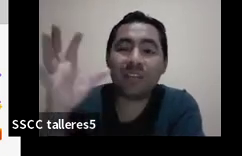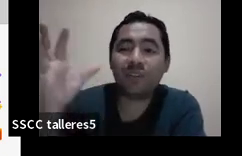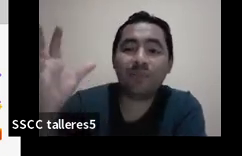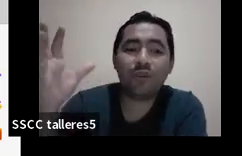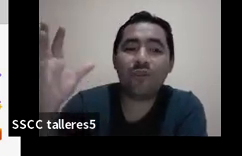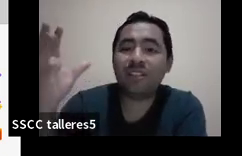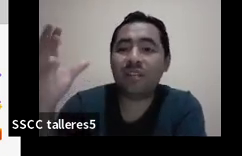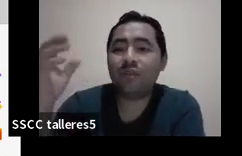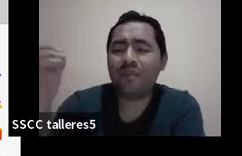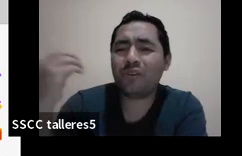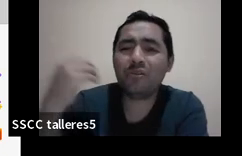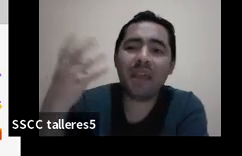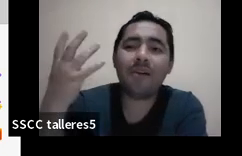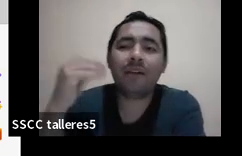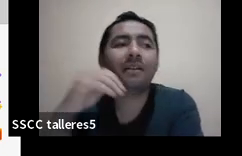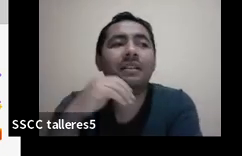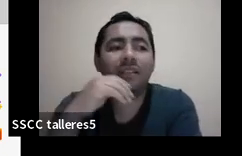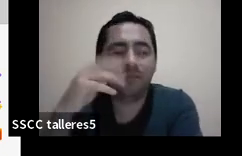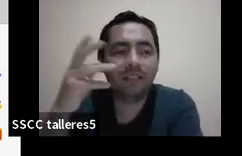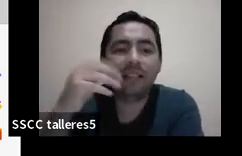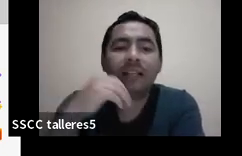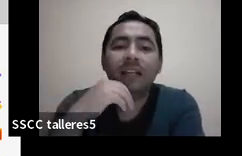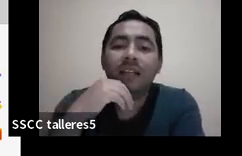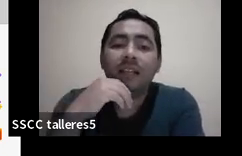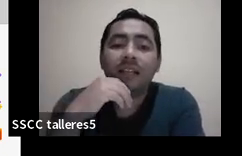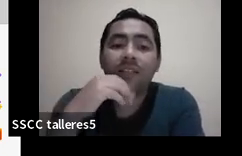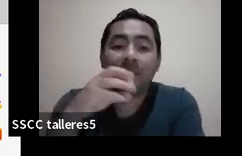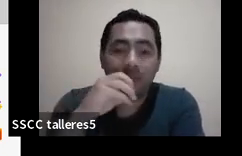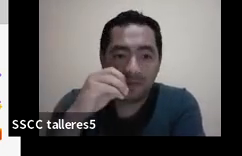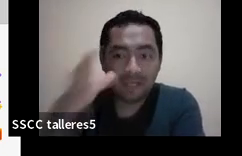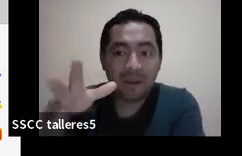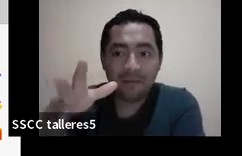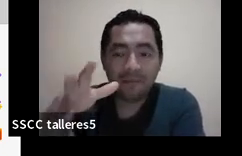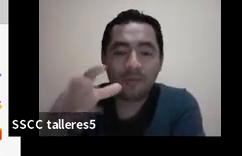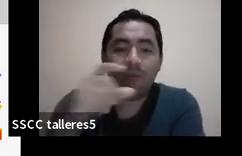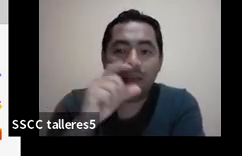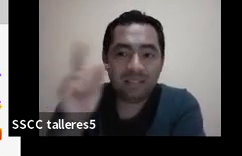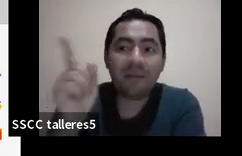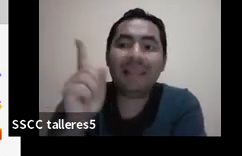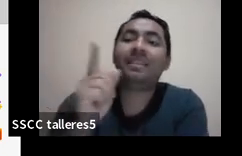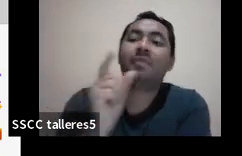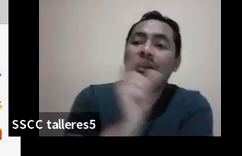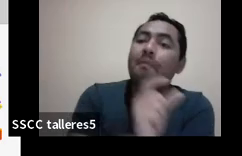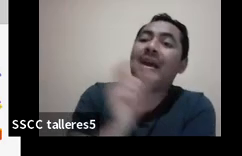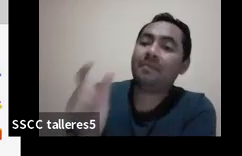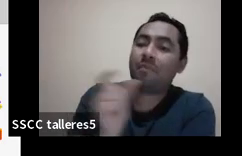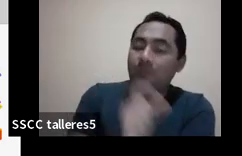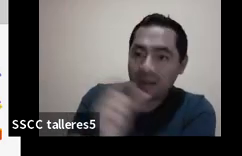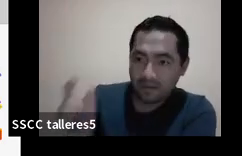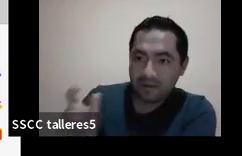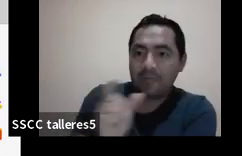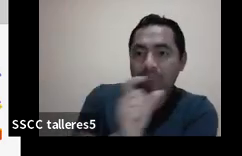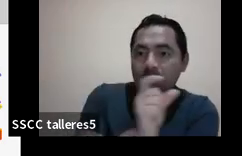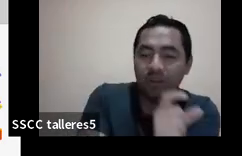Hasta podría sonar un poco ofensivo, ¿no? Me ha dicho viejo, ya. No. Entonces, está mal, ¿no? Está mal interpretar palabra